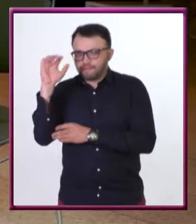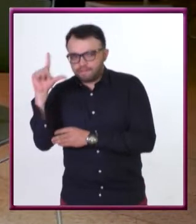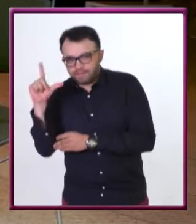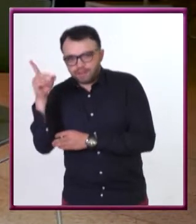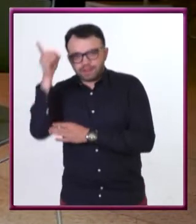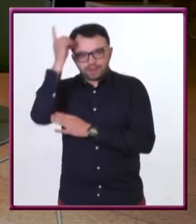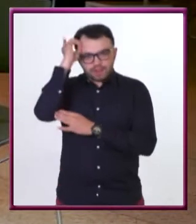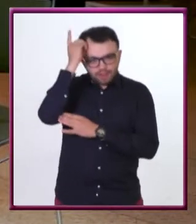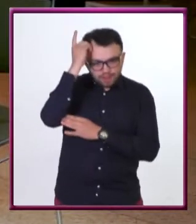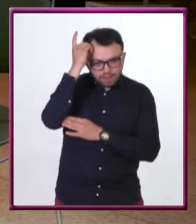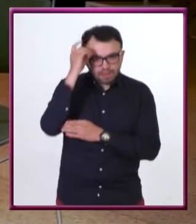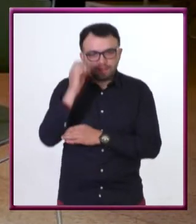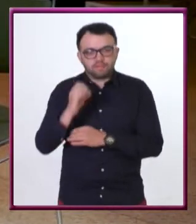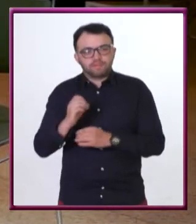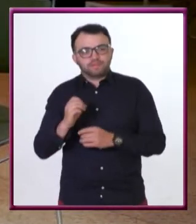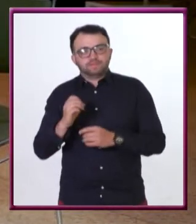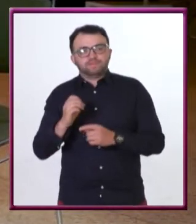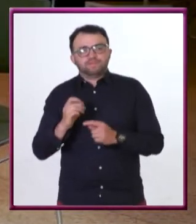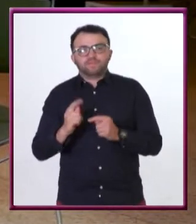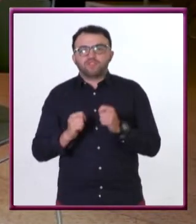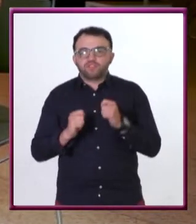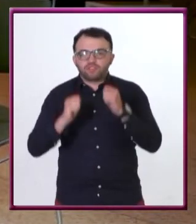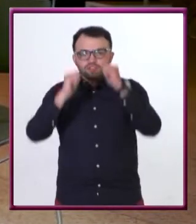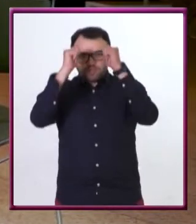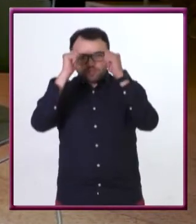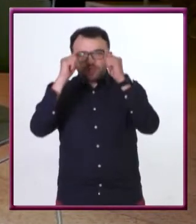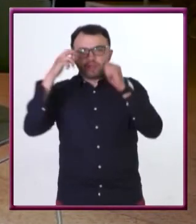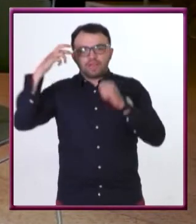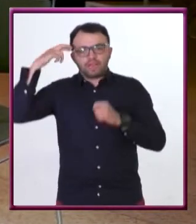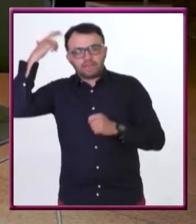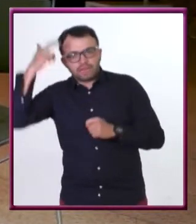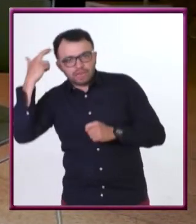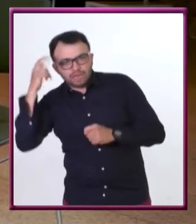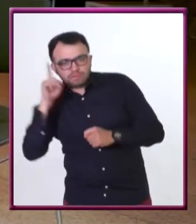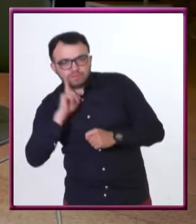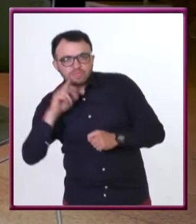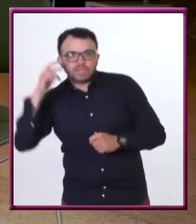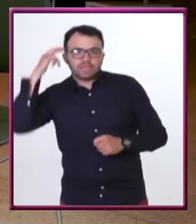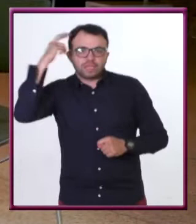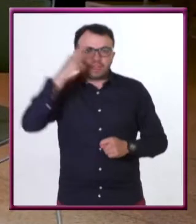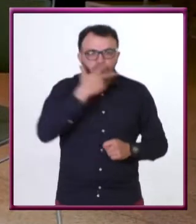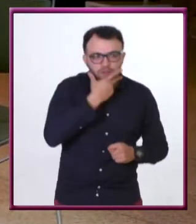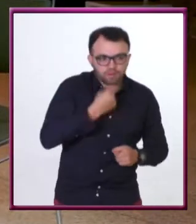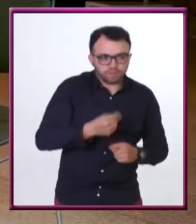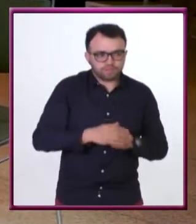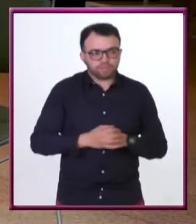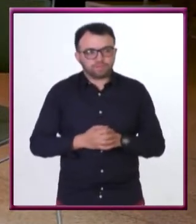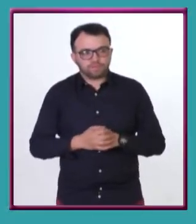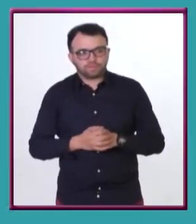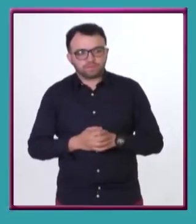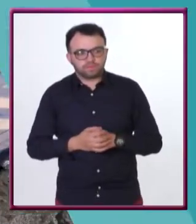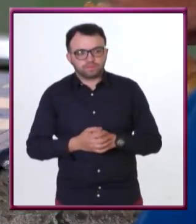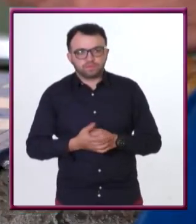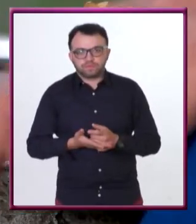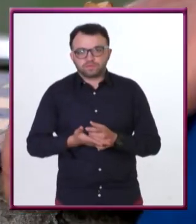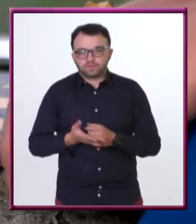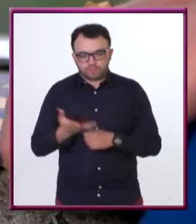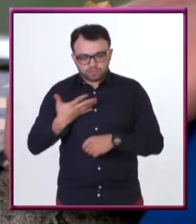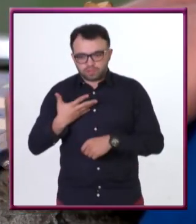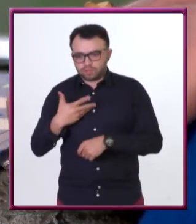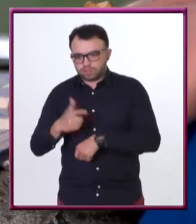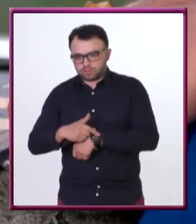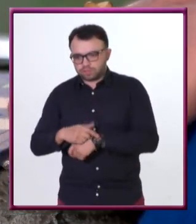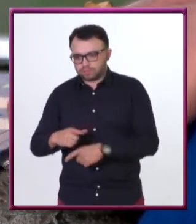la señora reina que se mueve para todos lados y el rey. ¿Y el reloj? ¿Cuál reloj? Pues yo he visto que juegan contra reloj